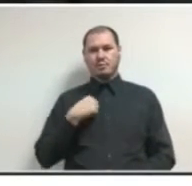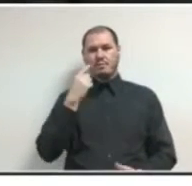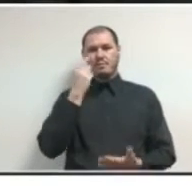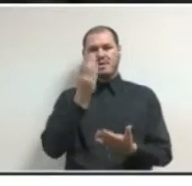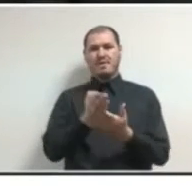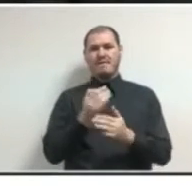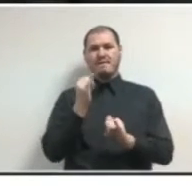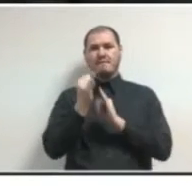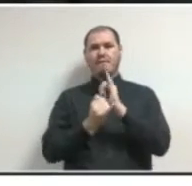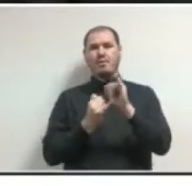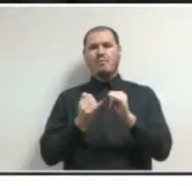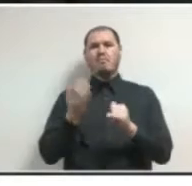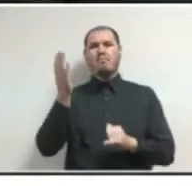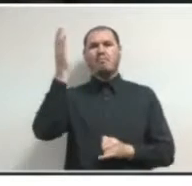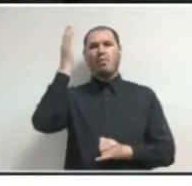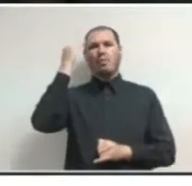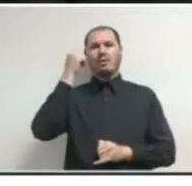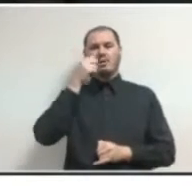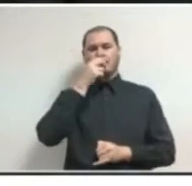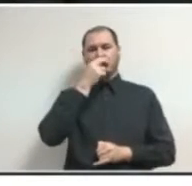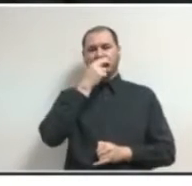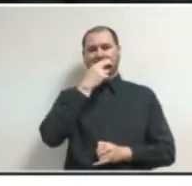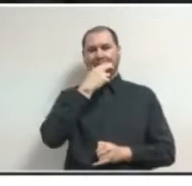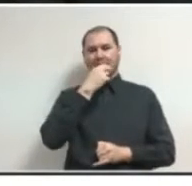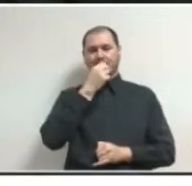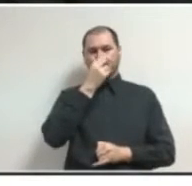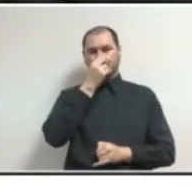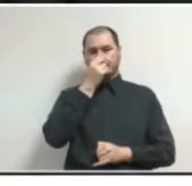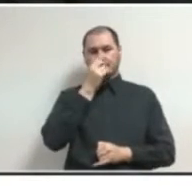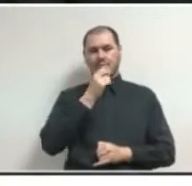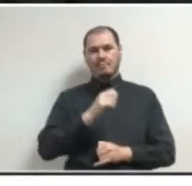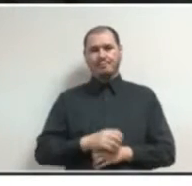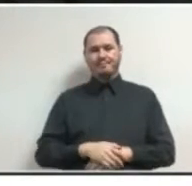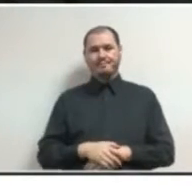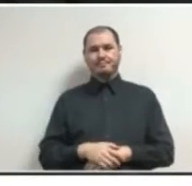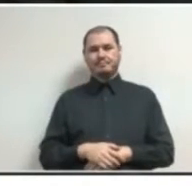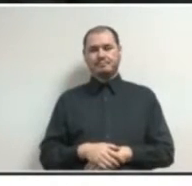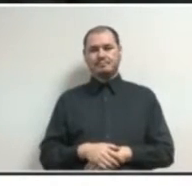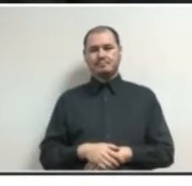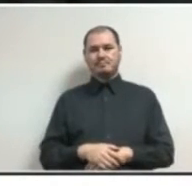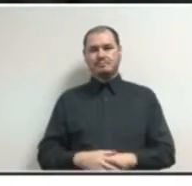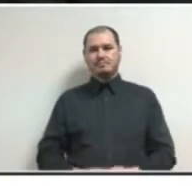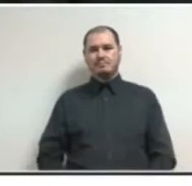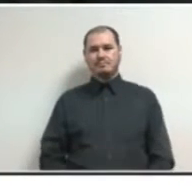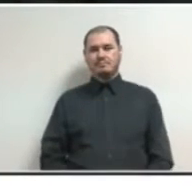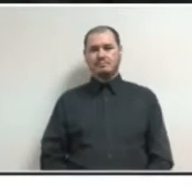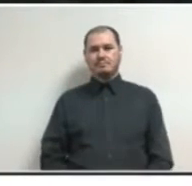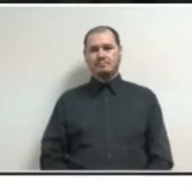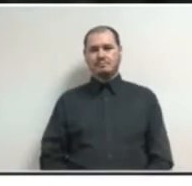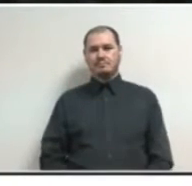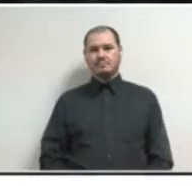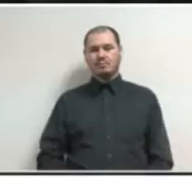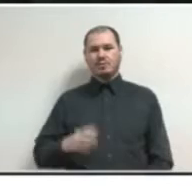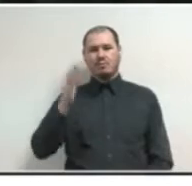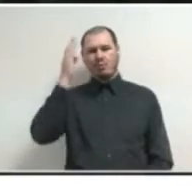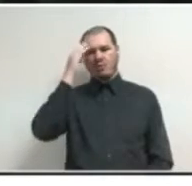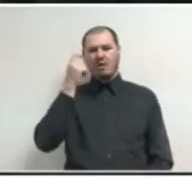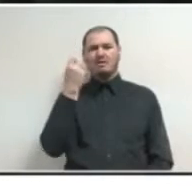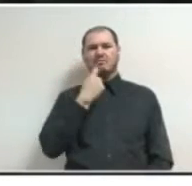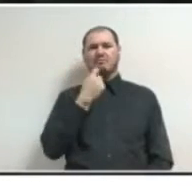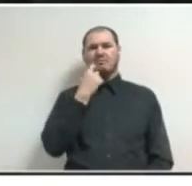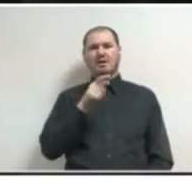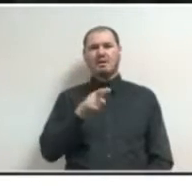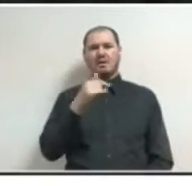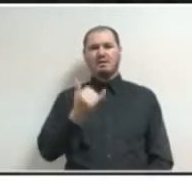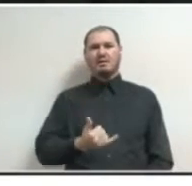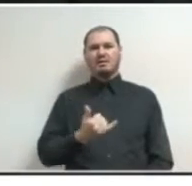cuál fue y cua por aja o pecha bellera y cua juan baepa y ya potón y pa o te